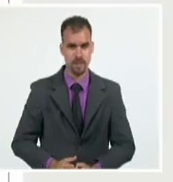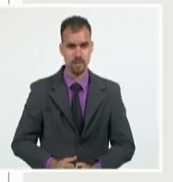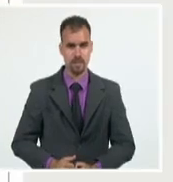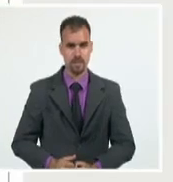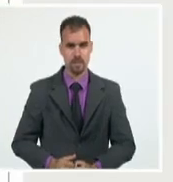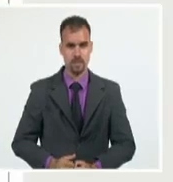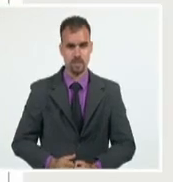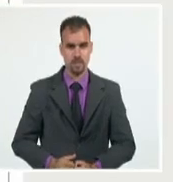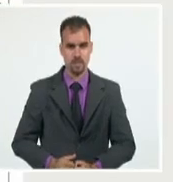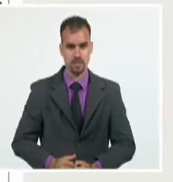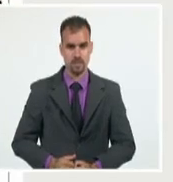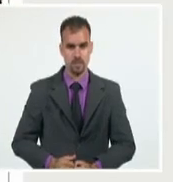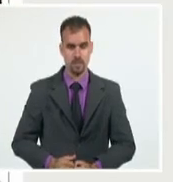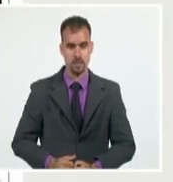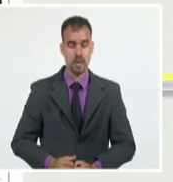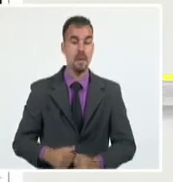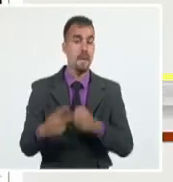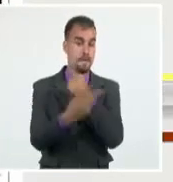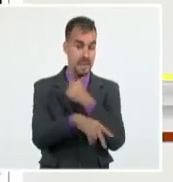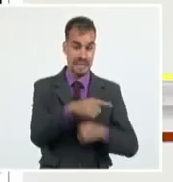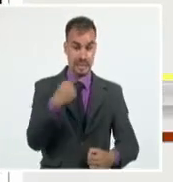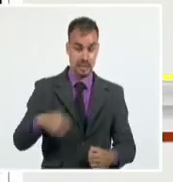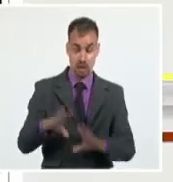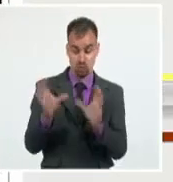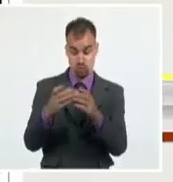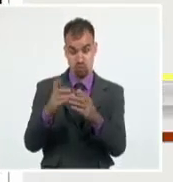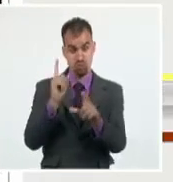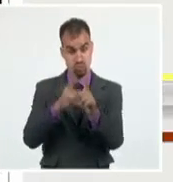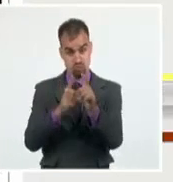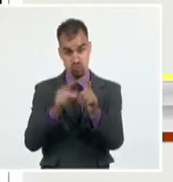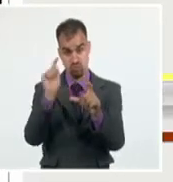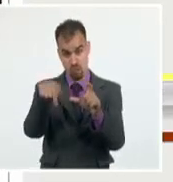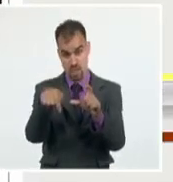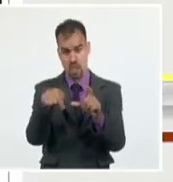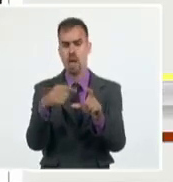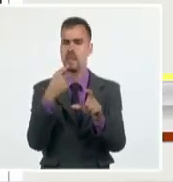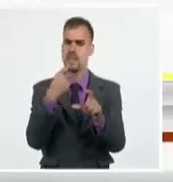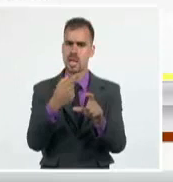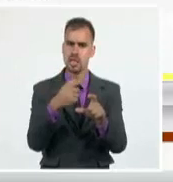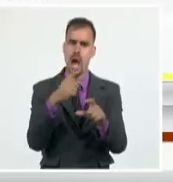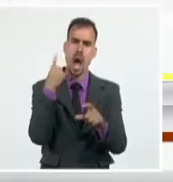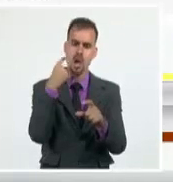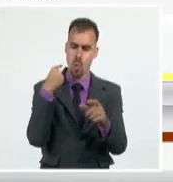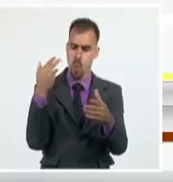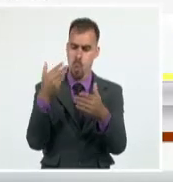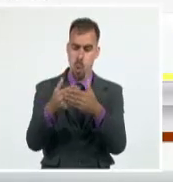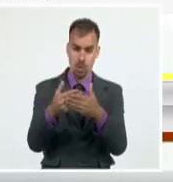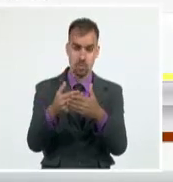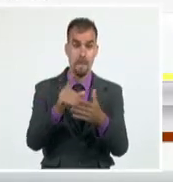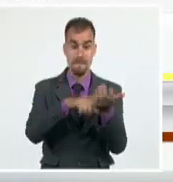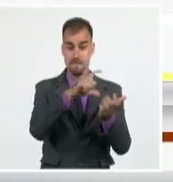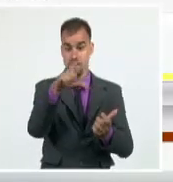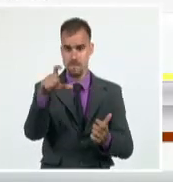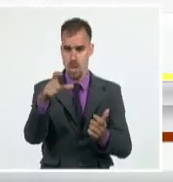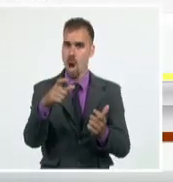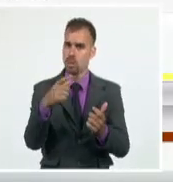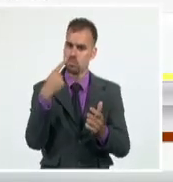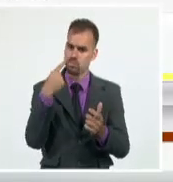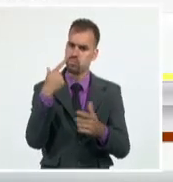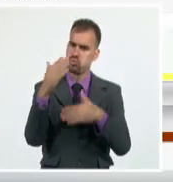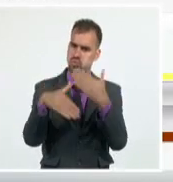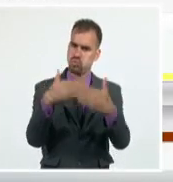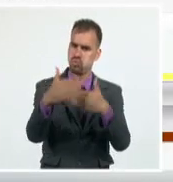del Partido Comunista de China expone que en los últimos años el PCC ha conducido al pueblo cubano a conseguir